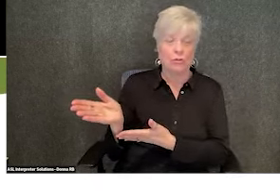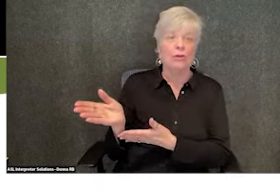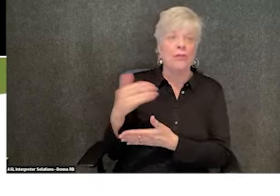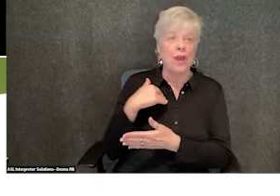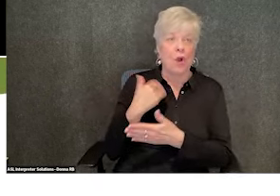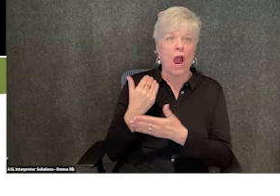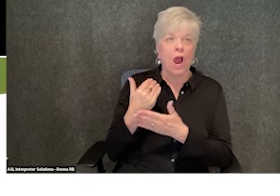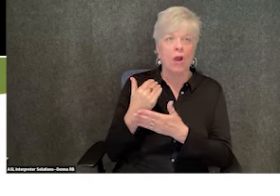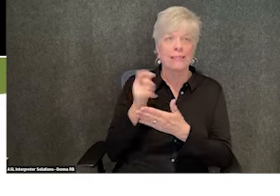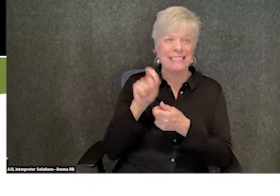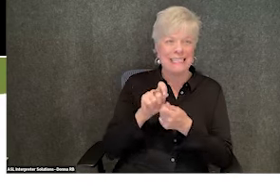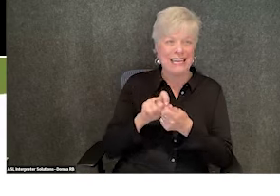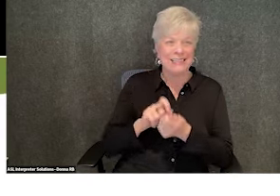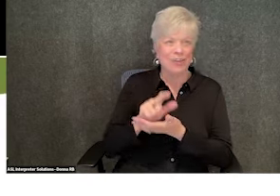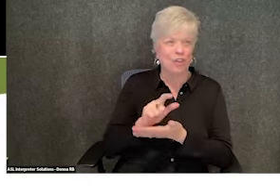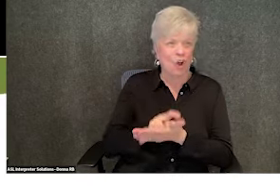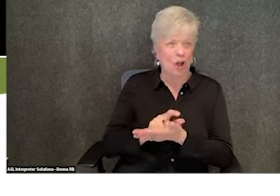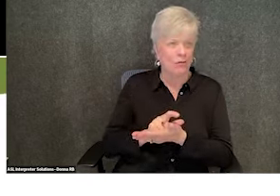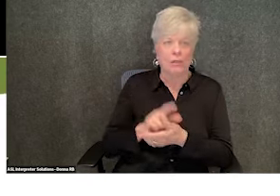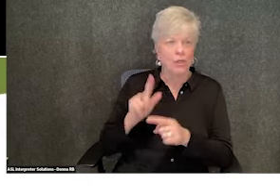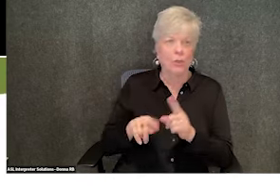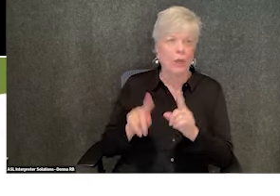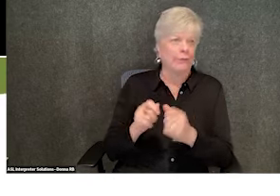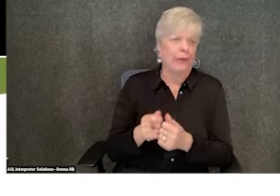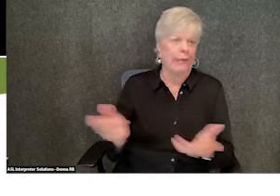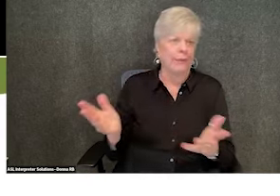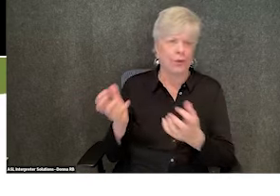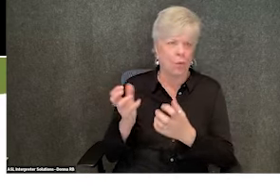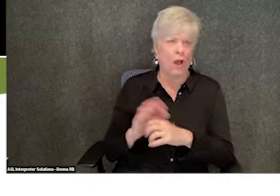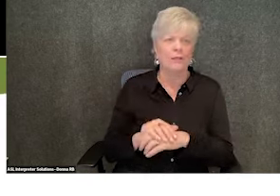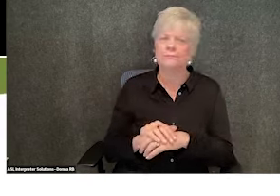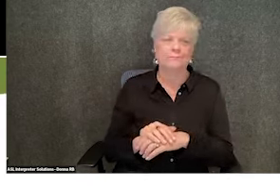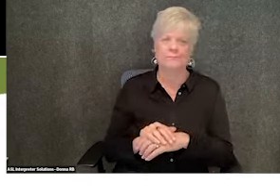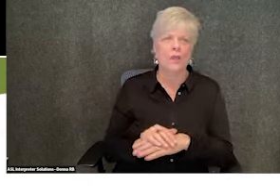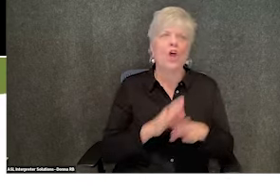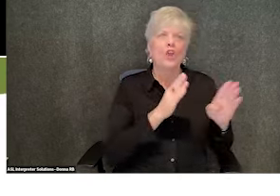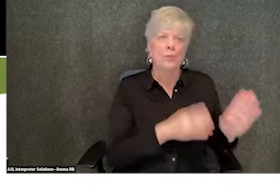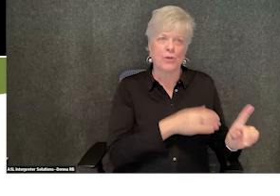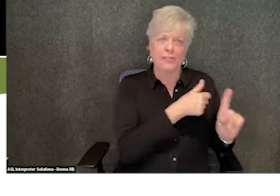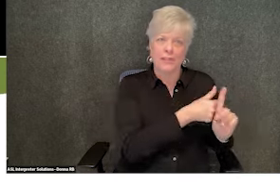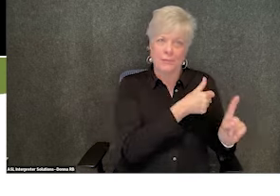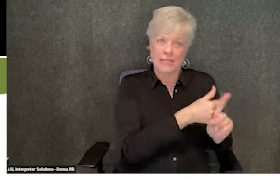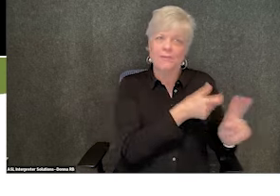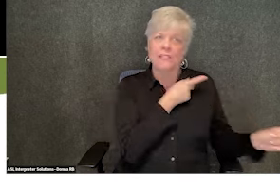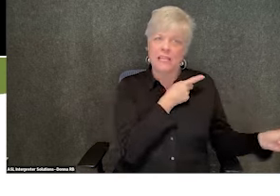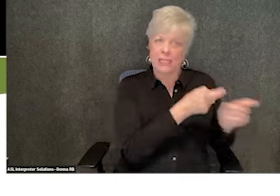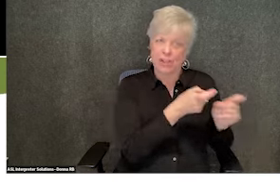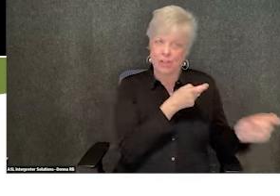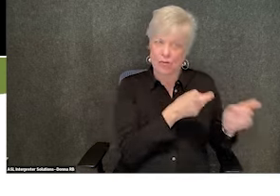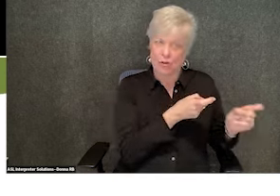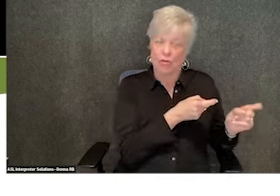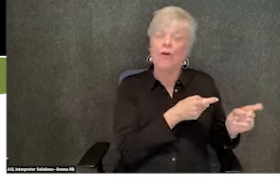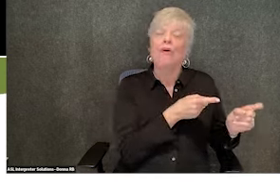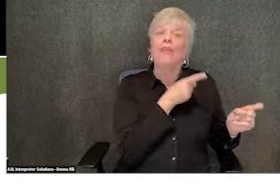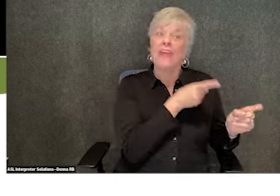un apoyador, hay provisiones en la ley. La persona está siempre